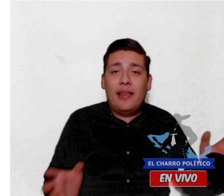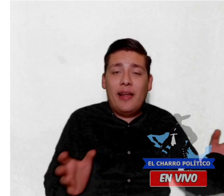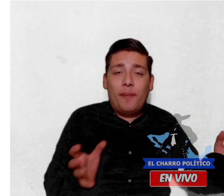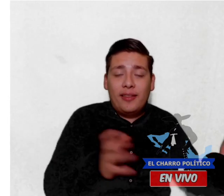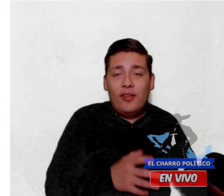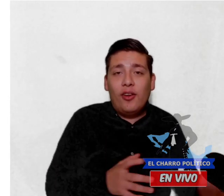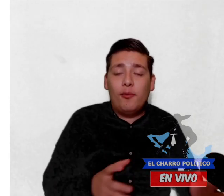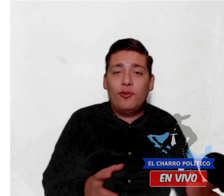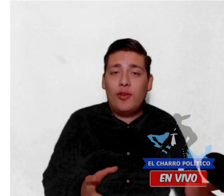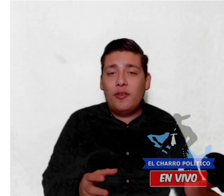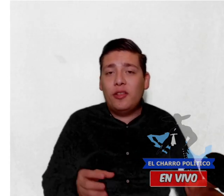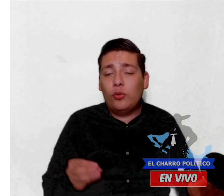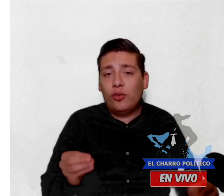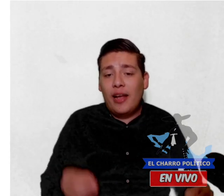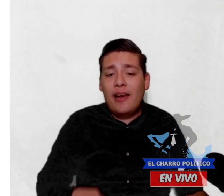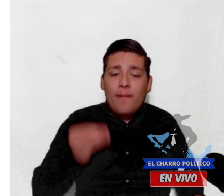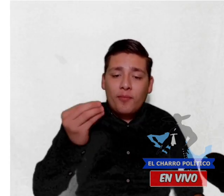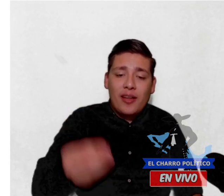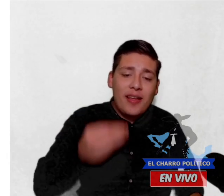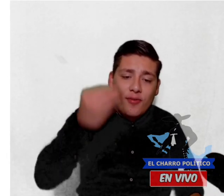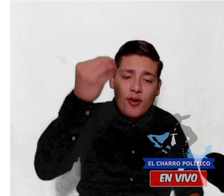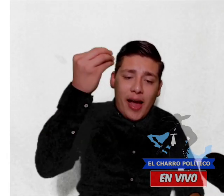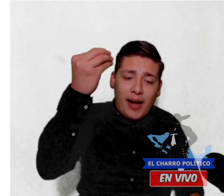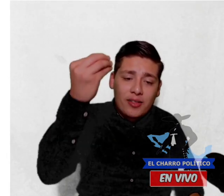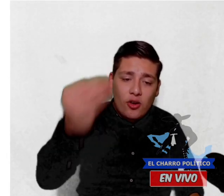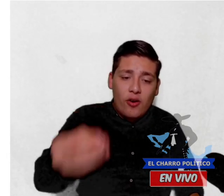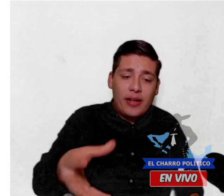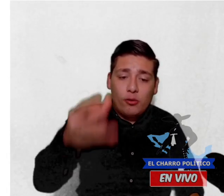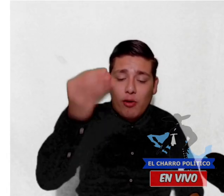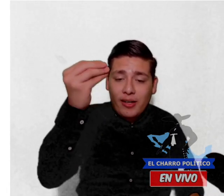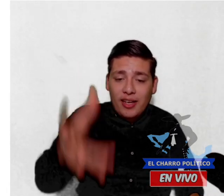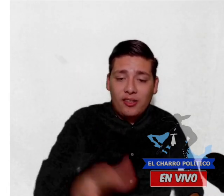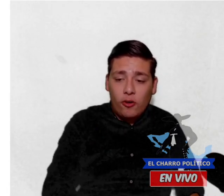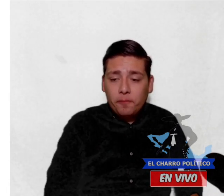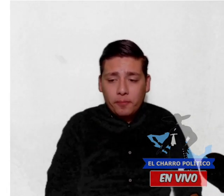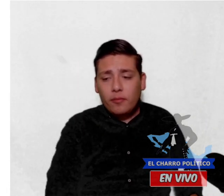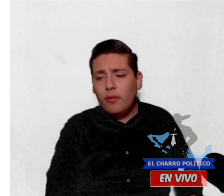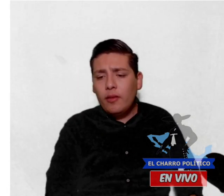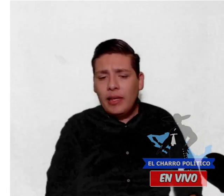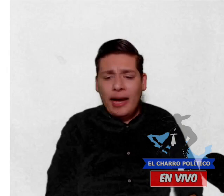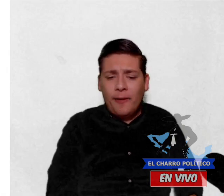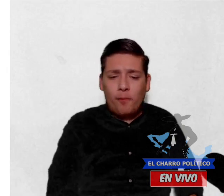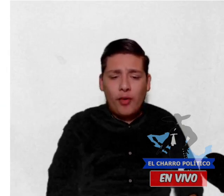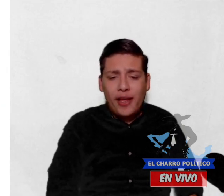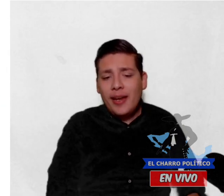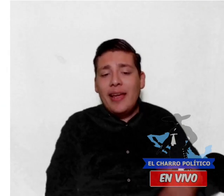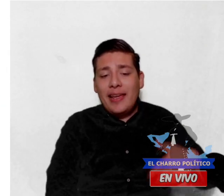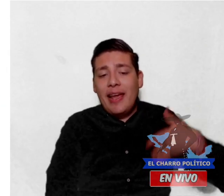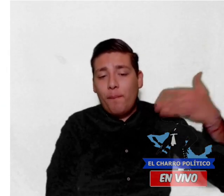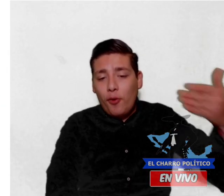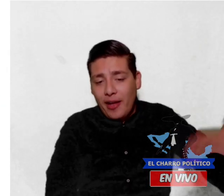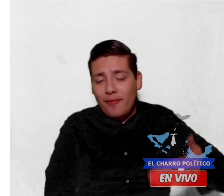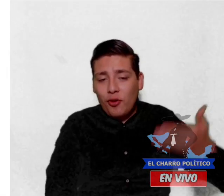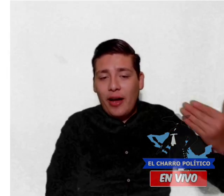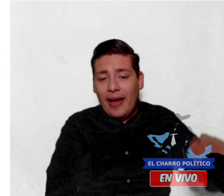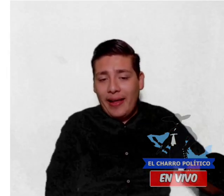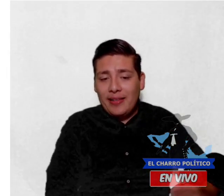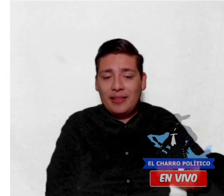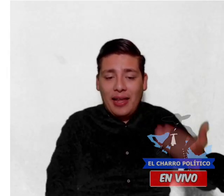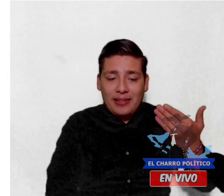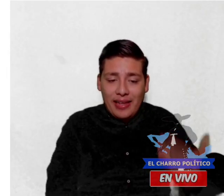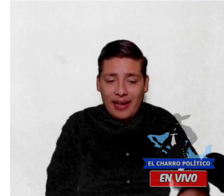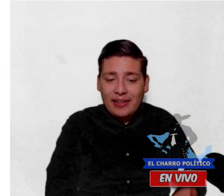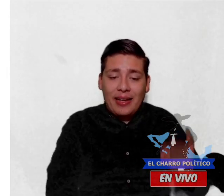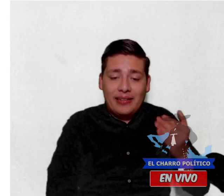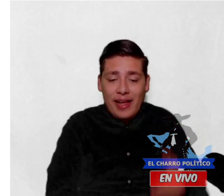y del Partido Revolucionario Institucional, teniendo acciones o acceso al poder y apoyando a